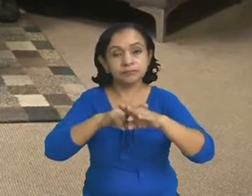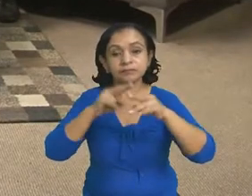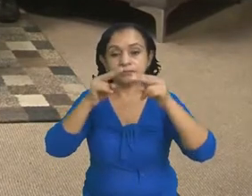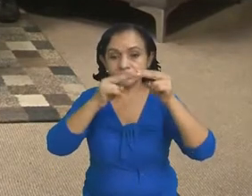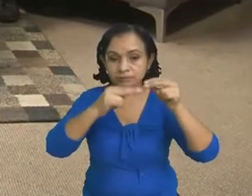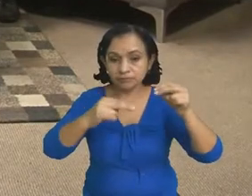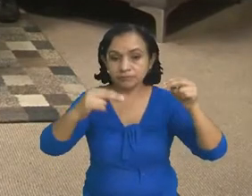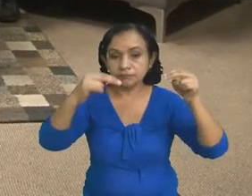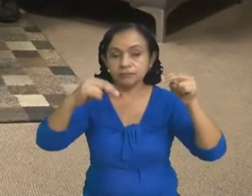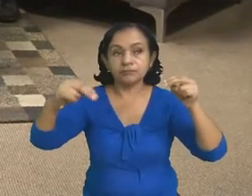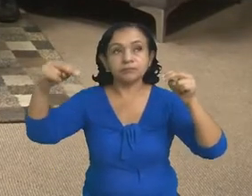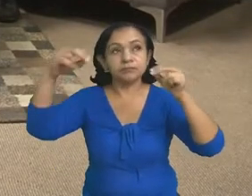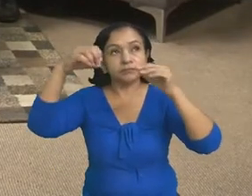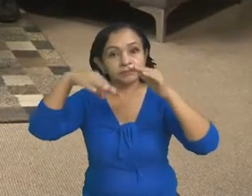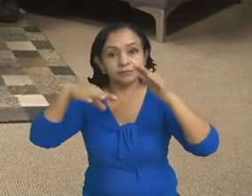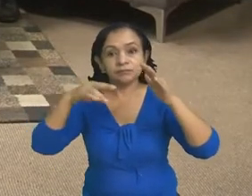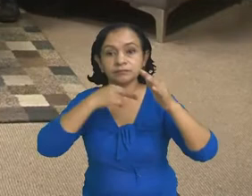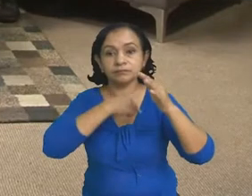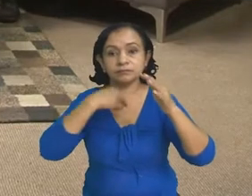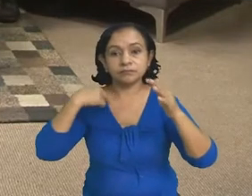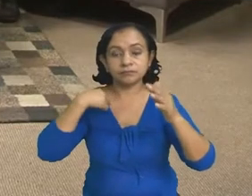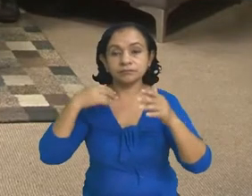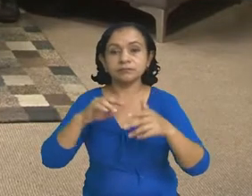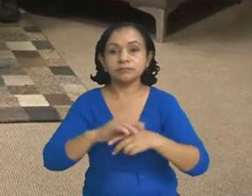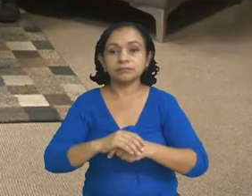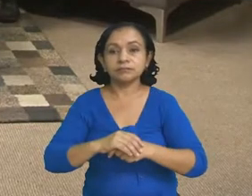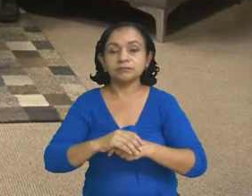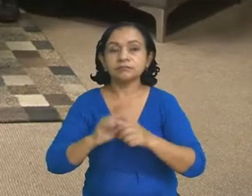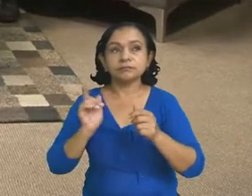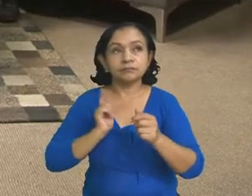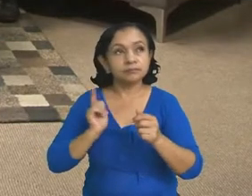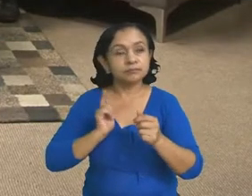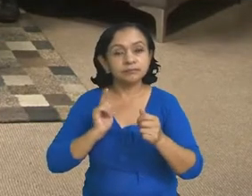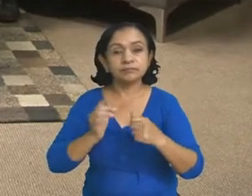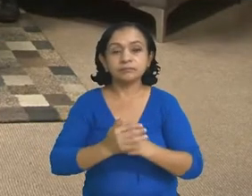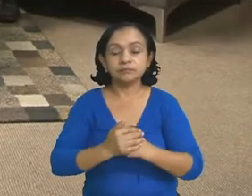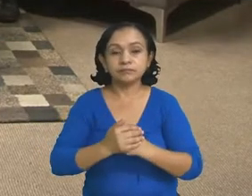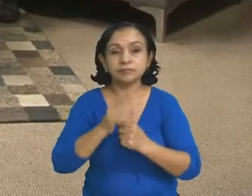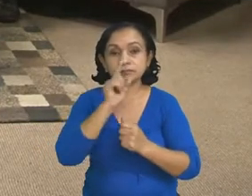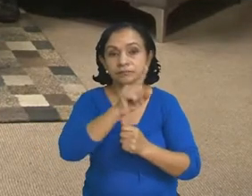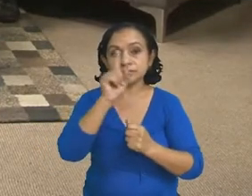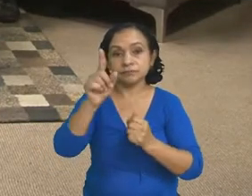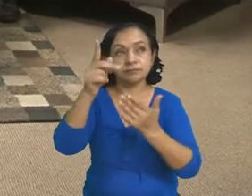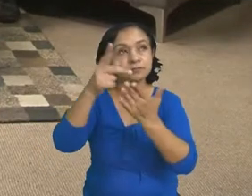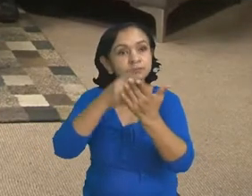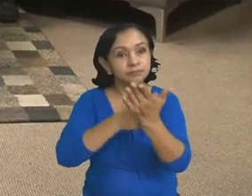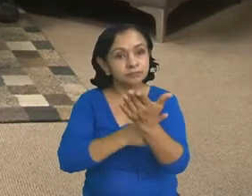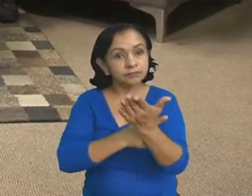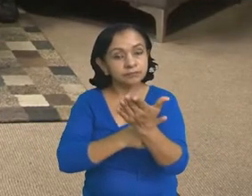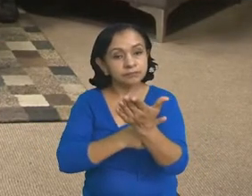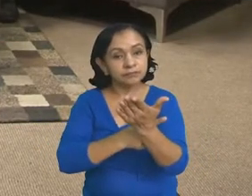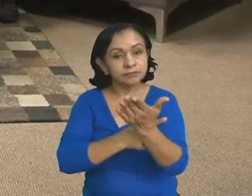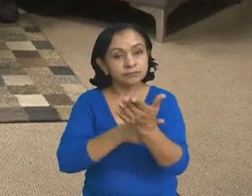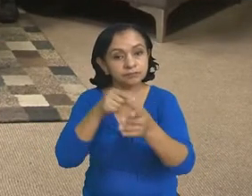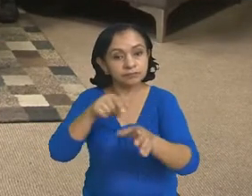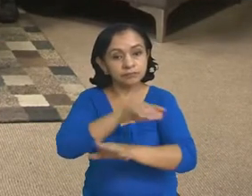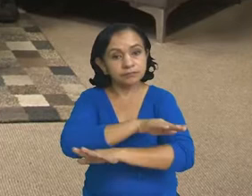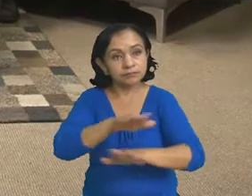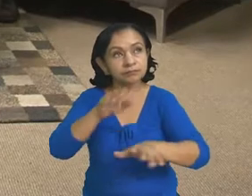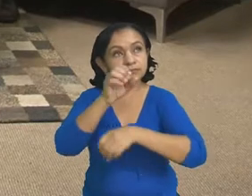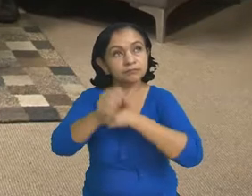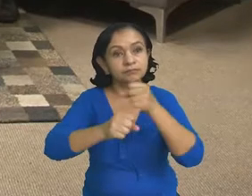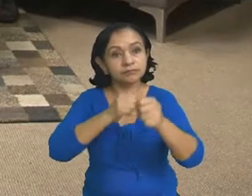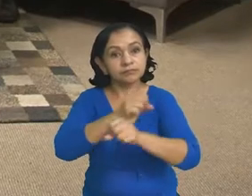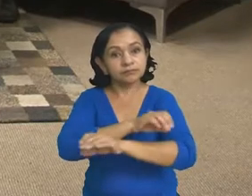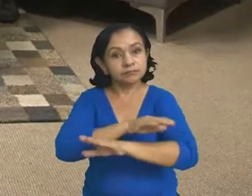mantenimiento y ampliar. Para esto tenemos 11 proyectos que este año finalizan,